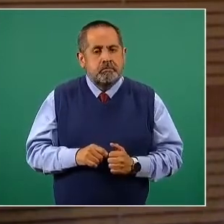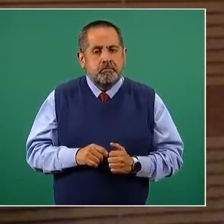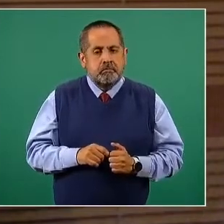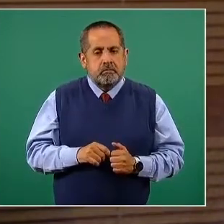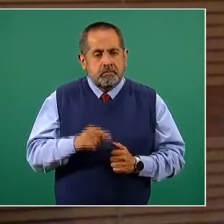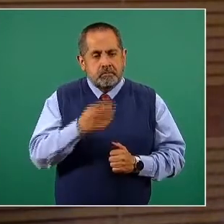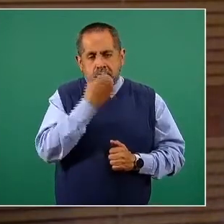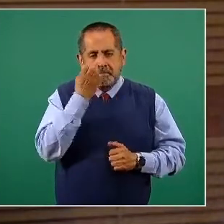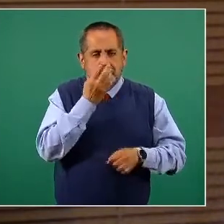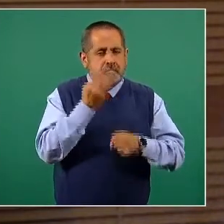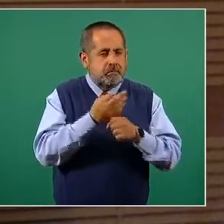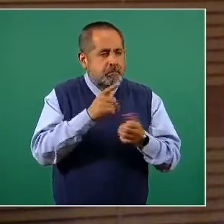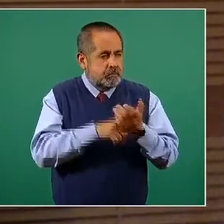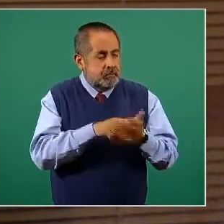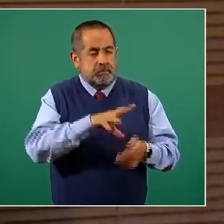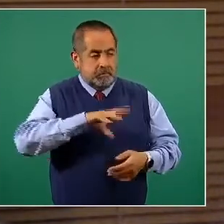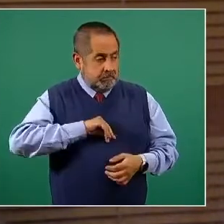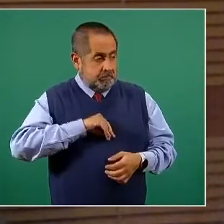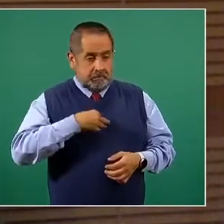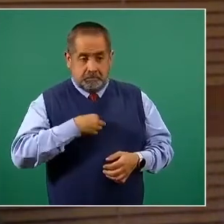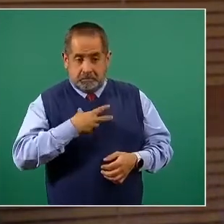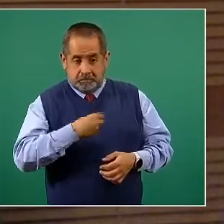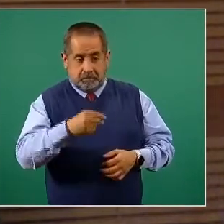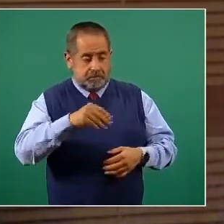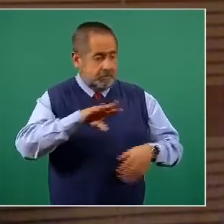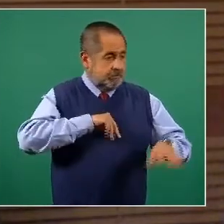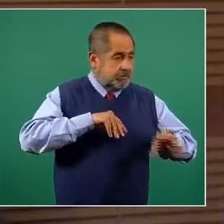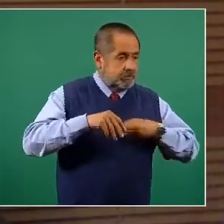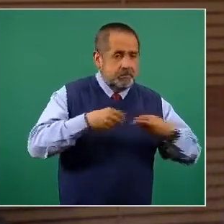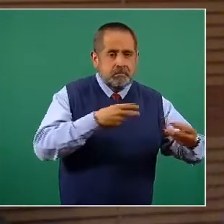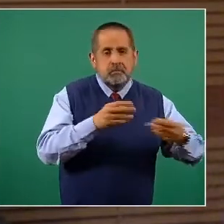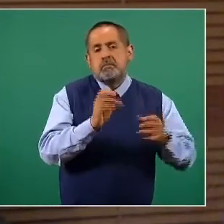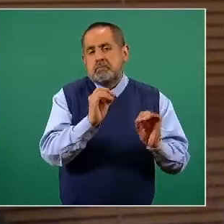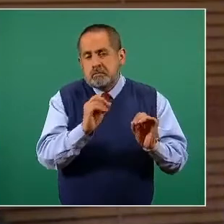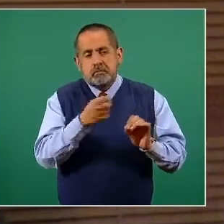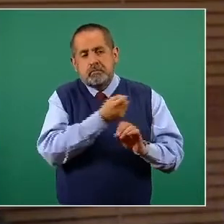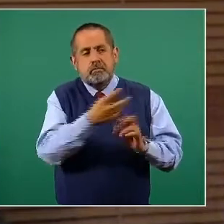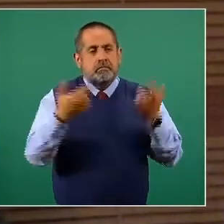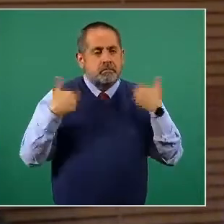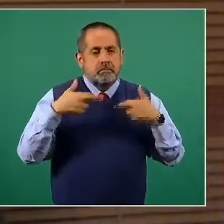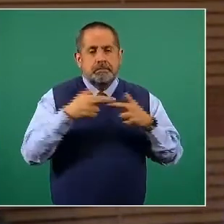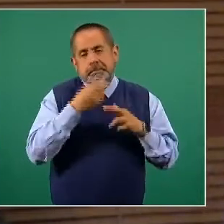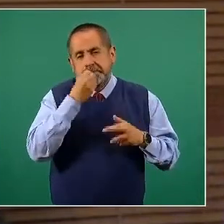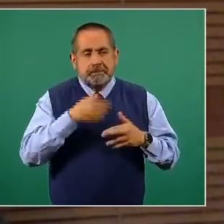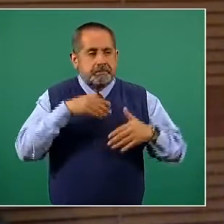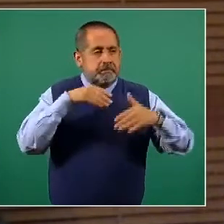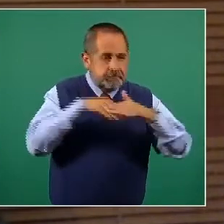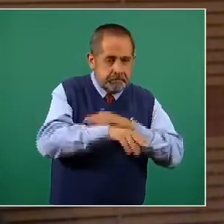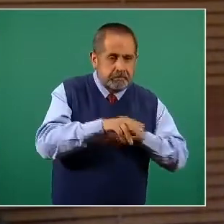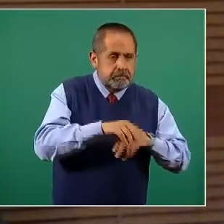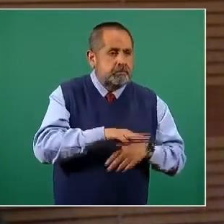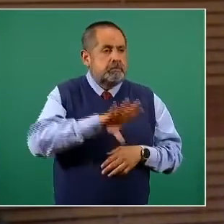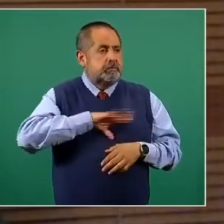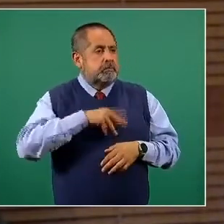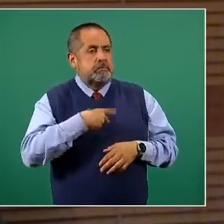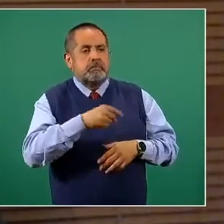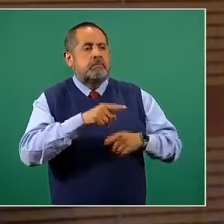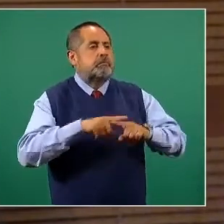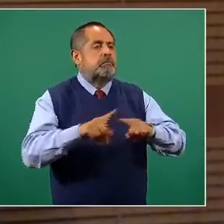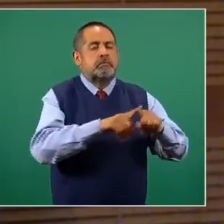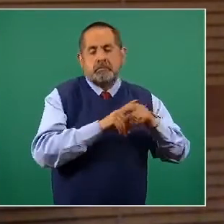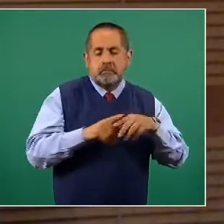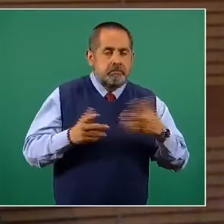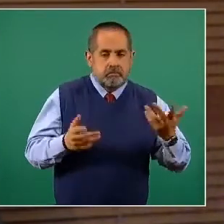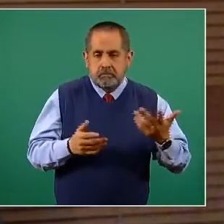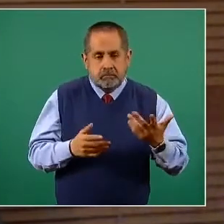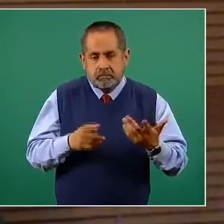los estudiantes como en el personal docente y apoyo en cada una de las entidades, poder